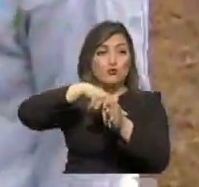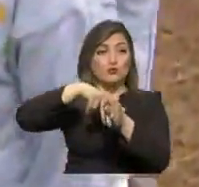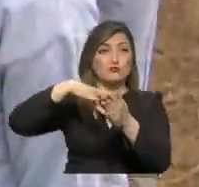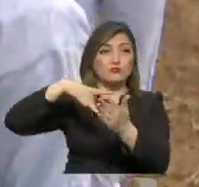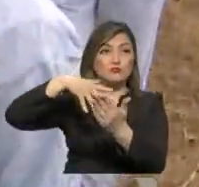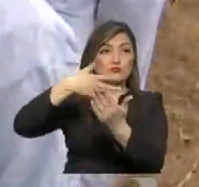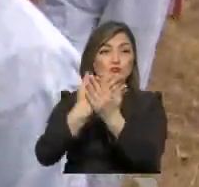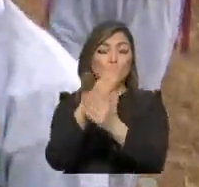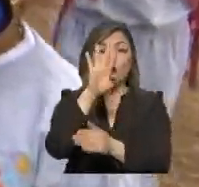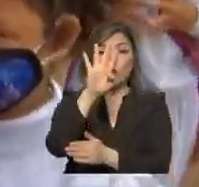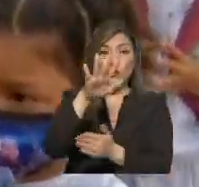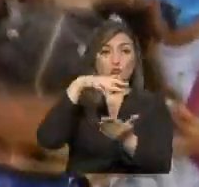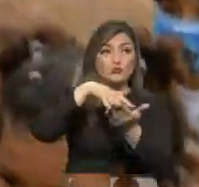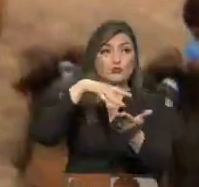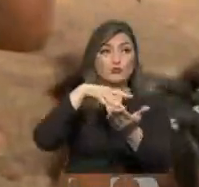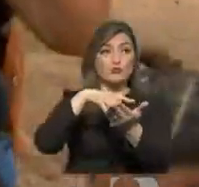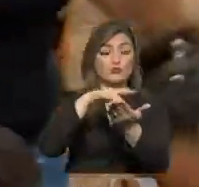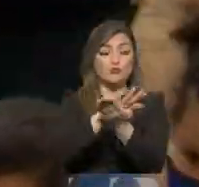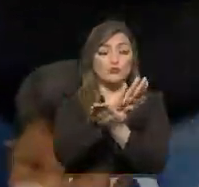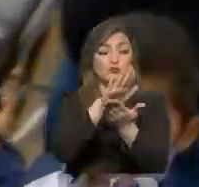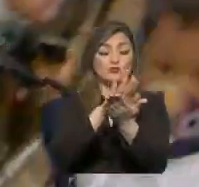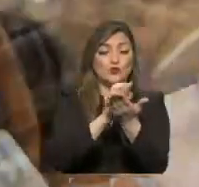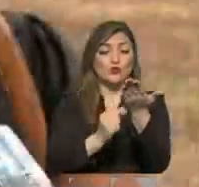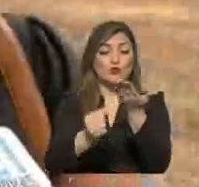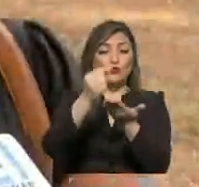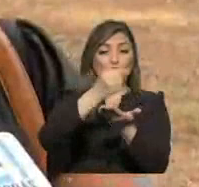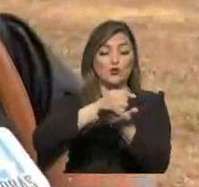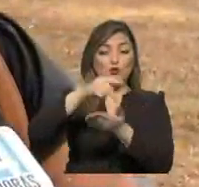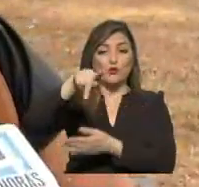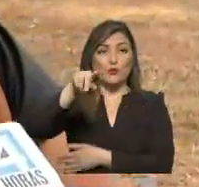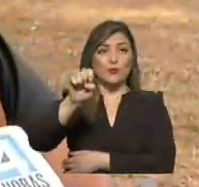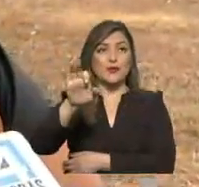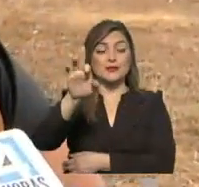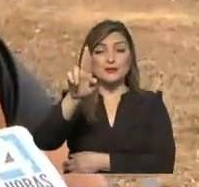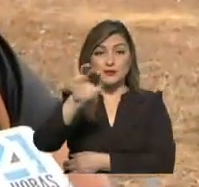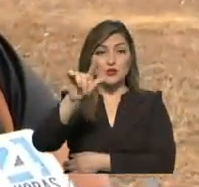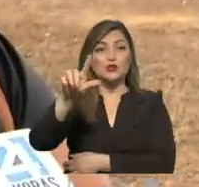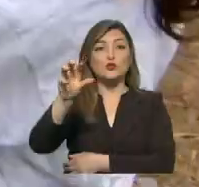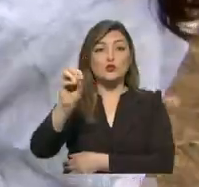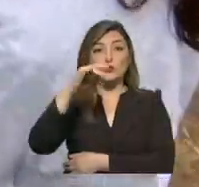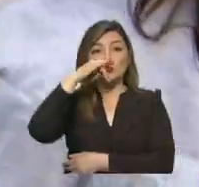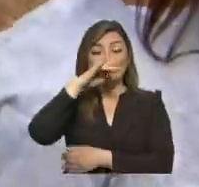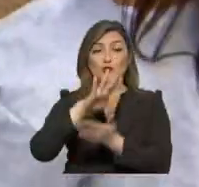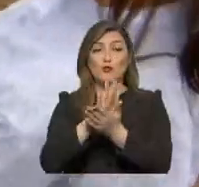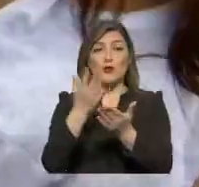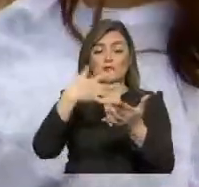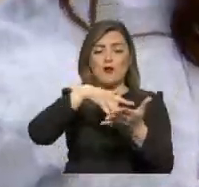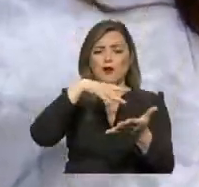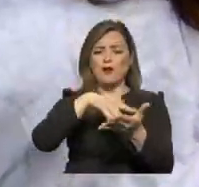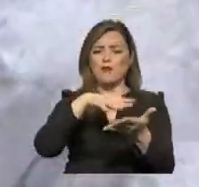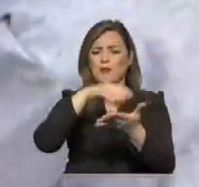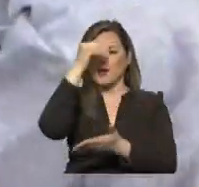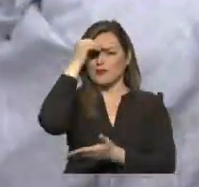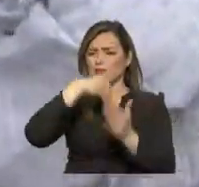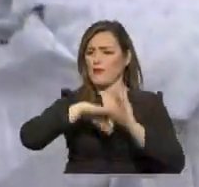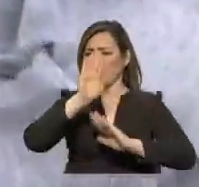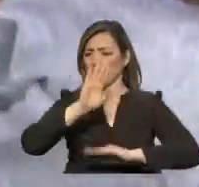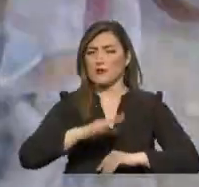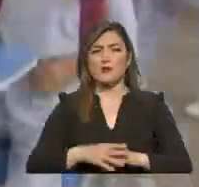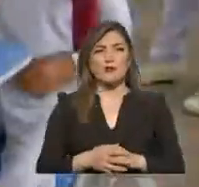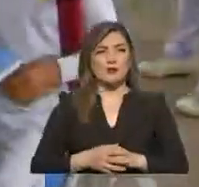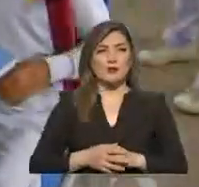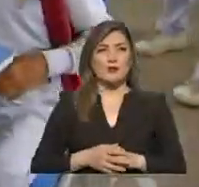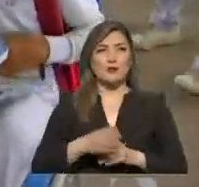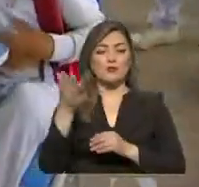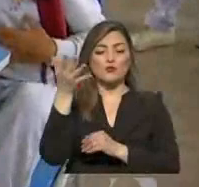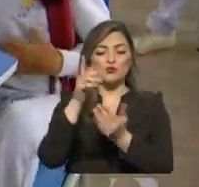cuatro estudiantes de esta escuela de Petrillo en Guayas. Porque aquí los niños también aprenden más. La maestra los recibe con algo de alcohol para